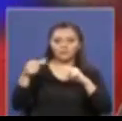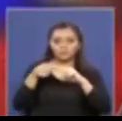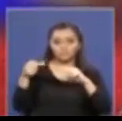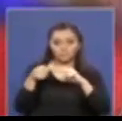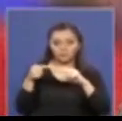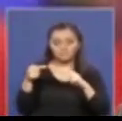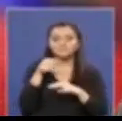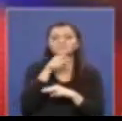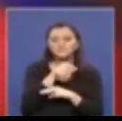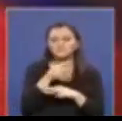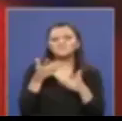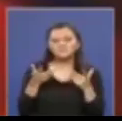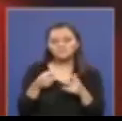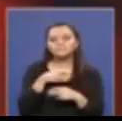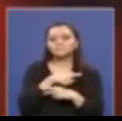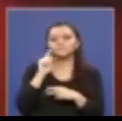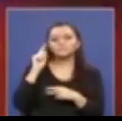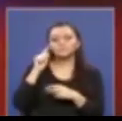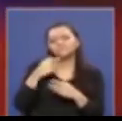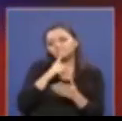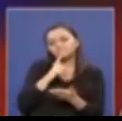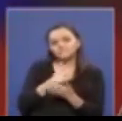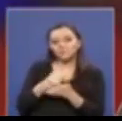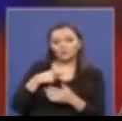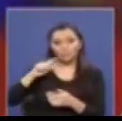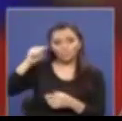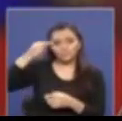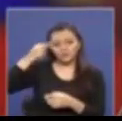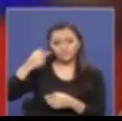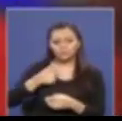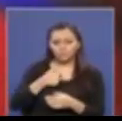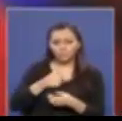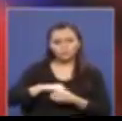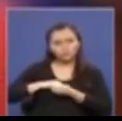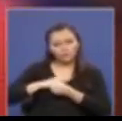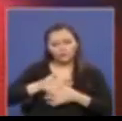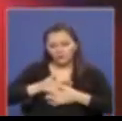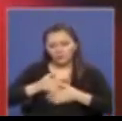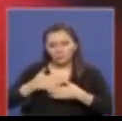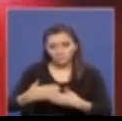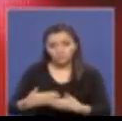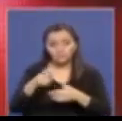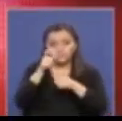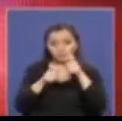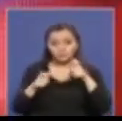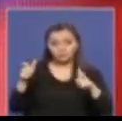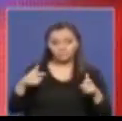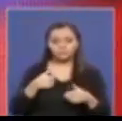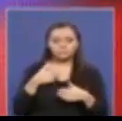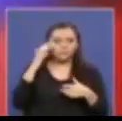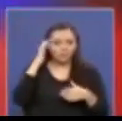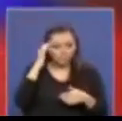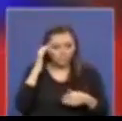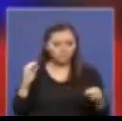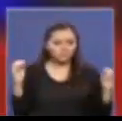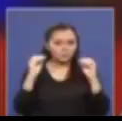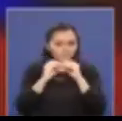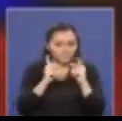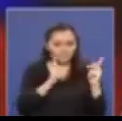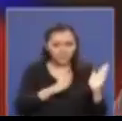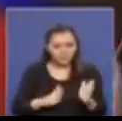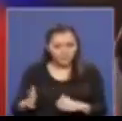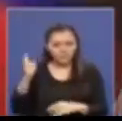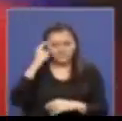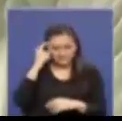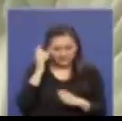cuenten con el gobierno nacional, somos gente solidaria, somos gente preocupada, somos gente preparada y sabemos cómo hacer las cosas.